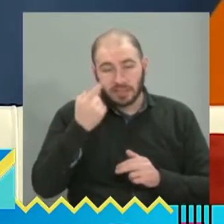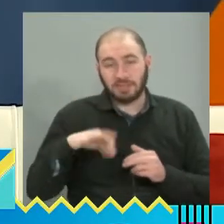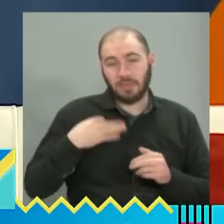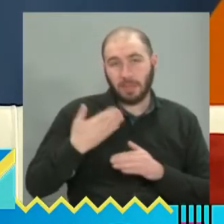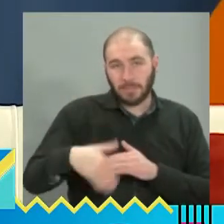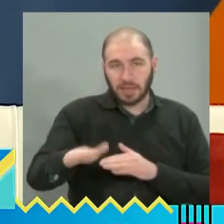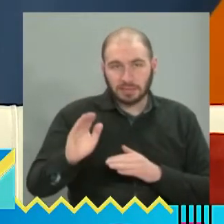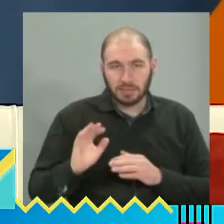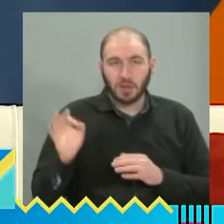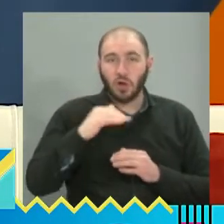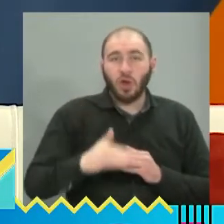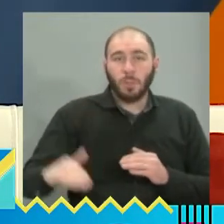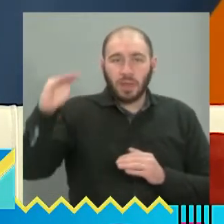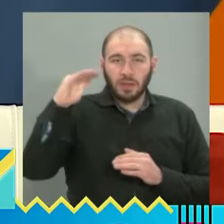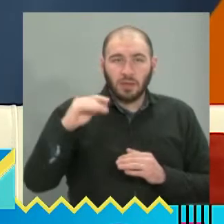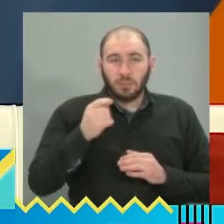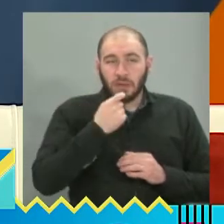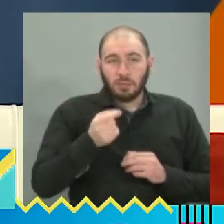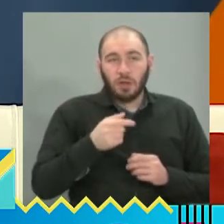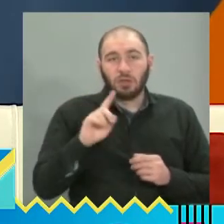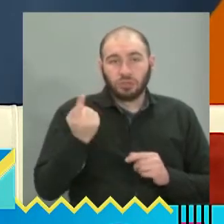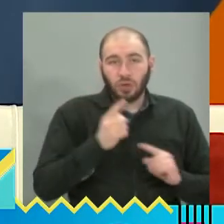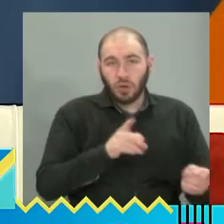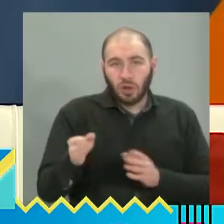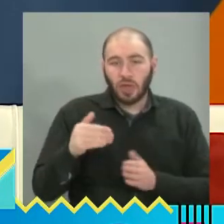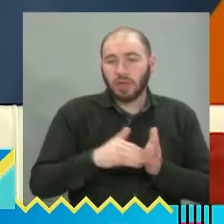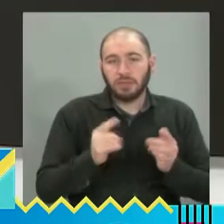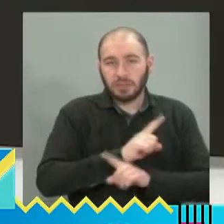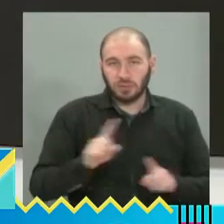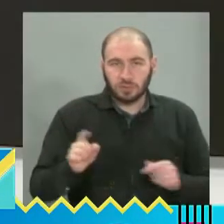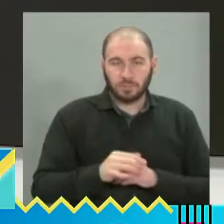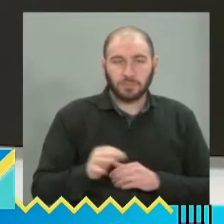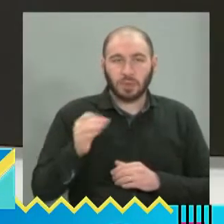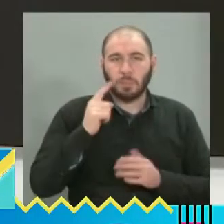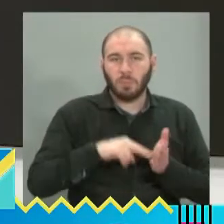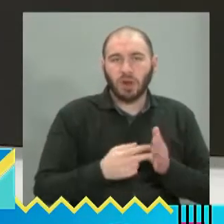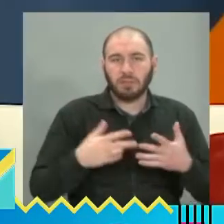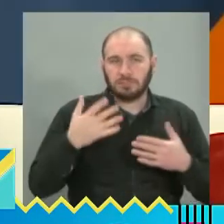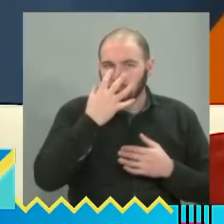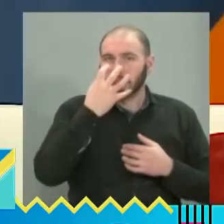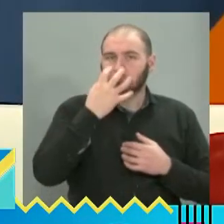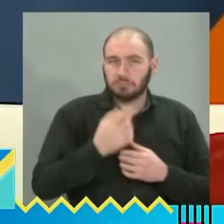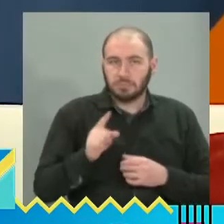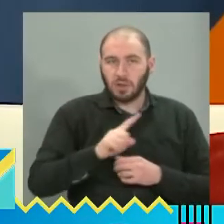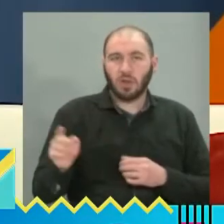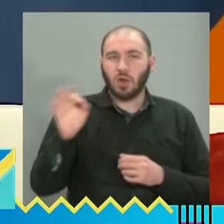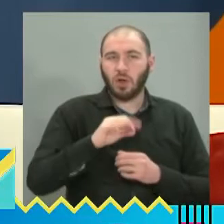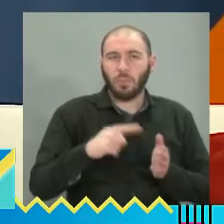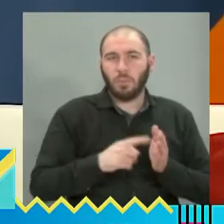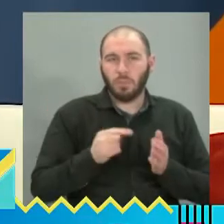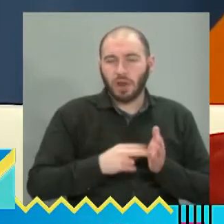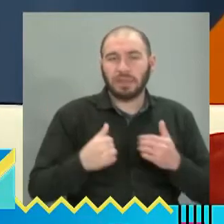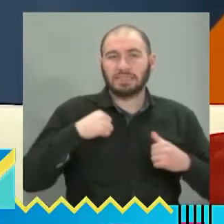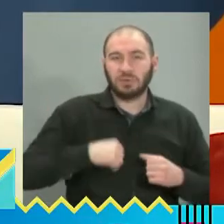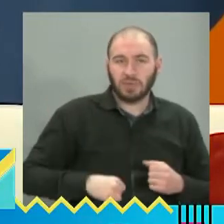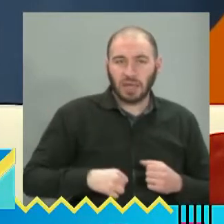más, si cuando sos grande querés poder moverte por vos mismo, no depender de nadie, no tener riesgo de usar oxígeno, no tener que tener un riesgo de tener una